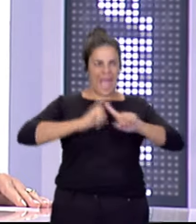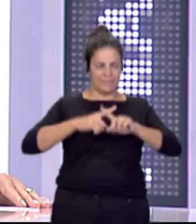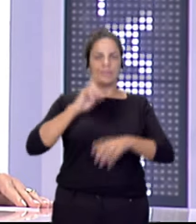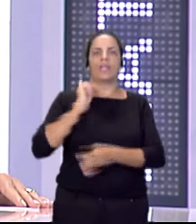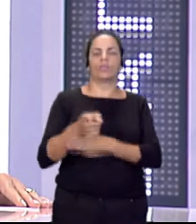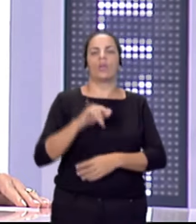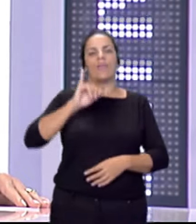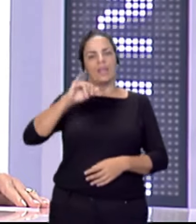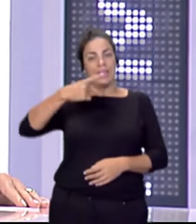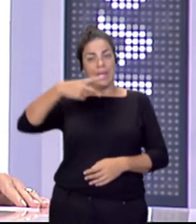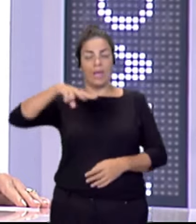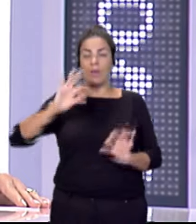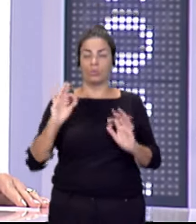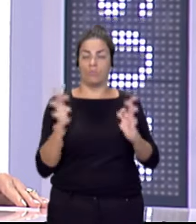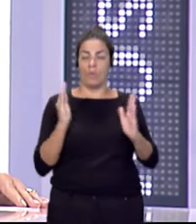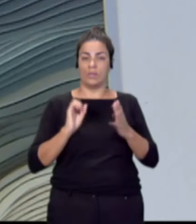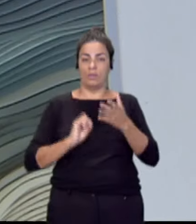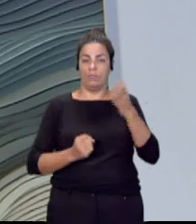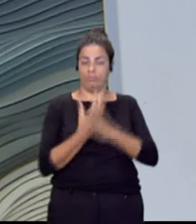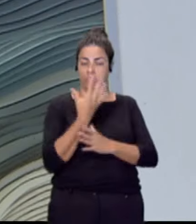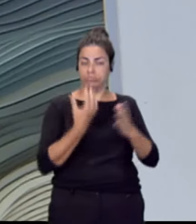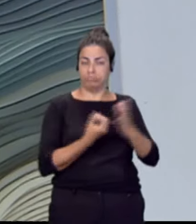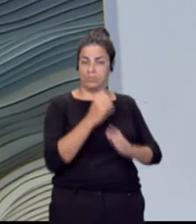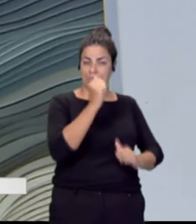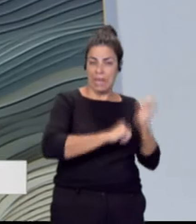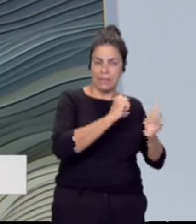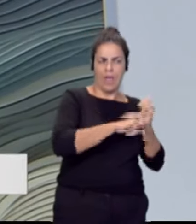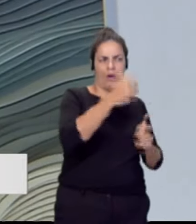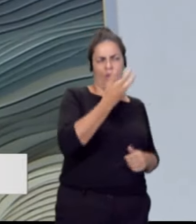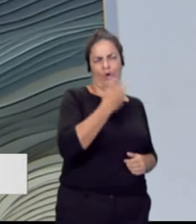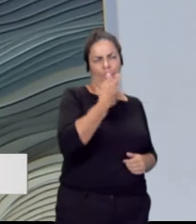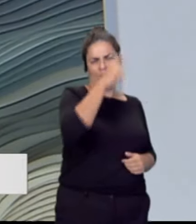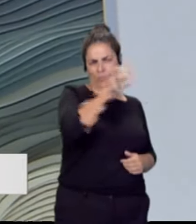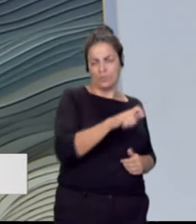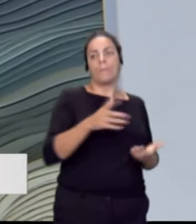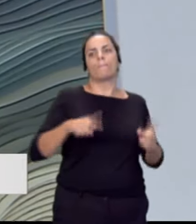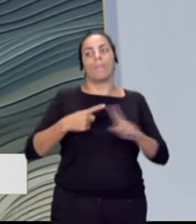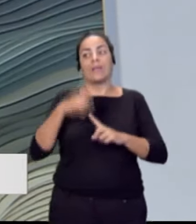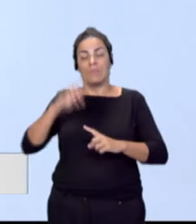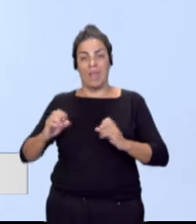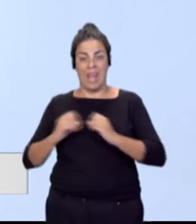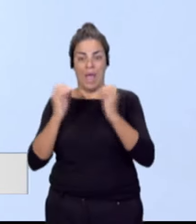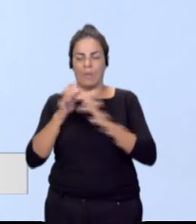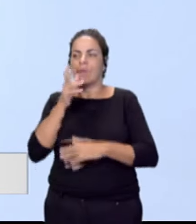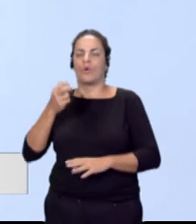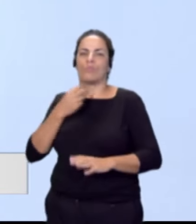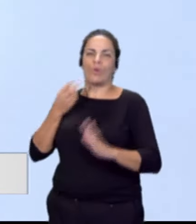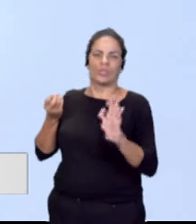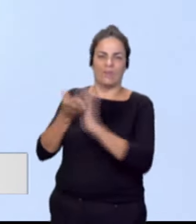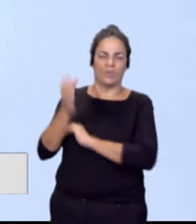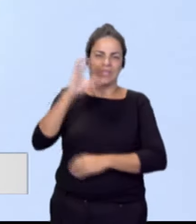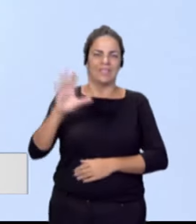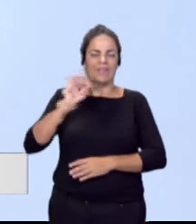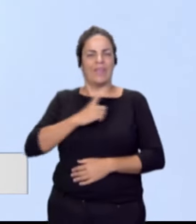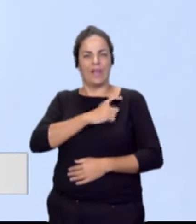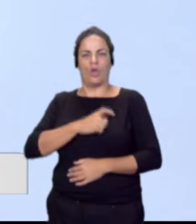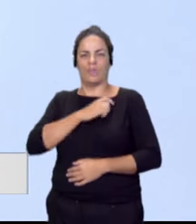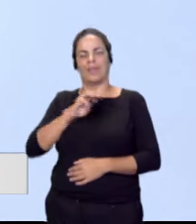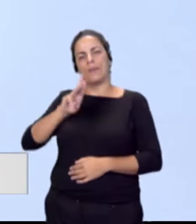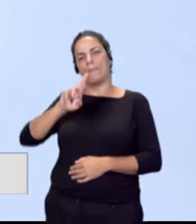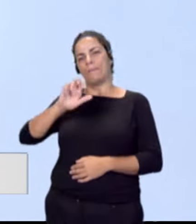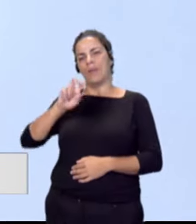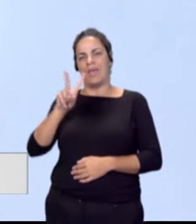la erupción en el Hierro, también la de La Palma, fue portavoz científica de ese comité del PEVOLCA y ahora presenta el libro de